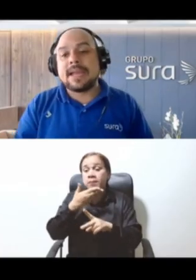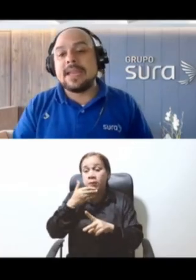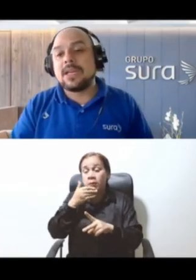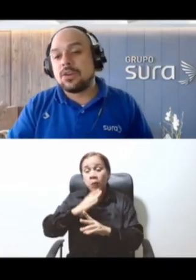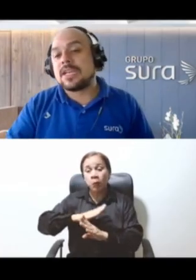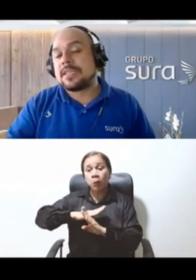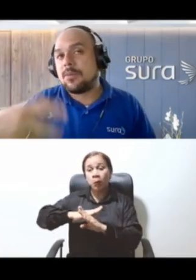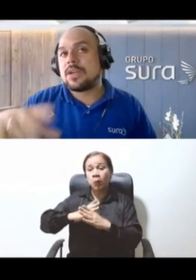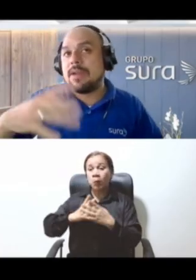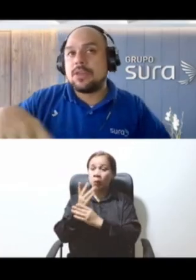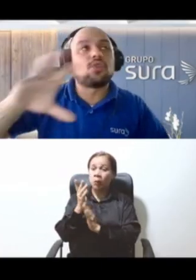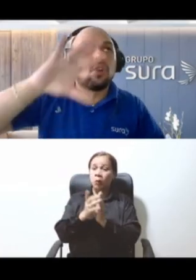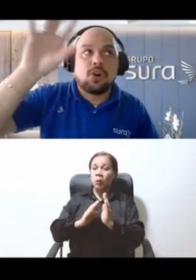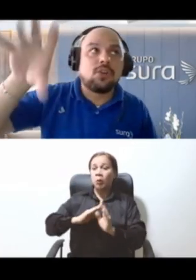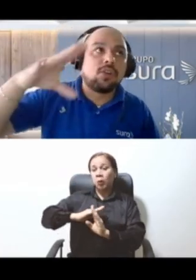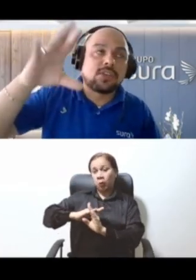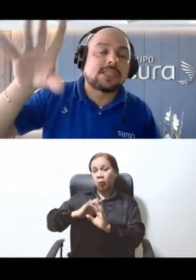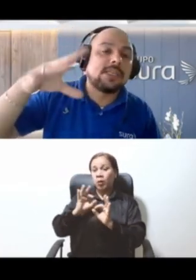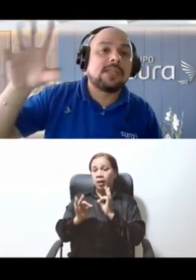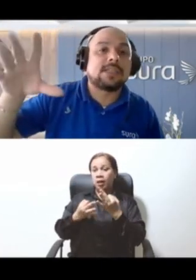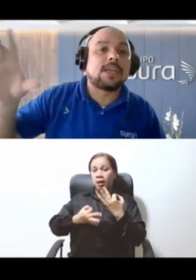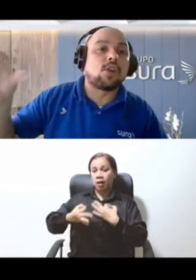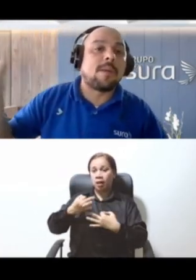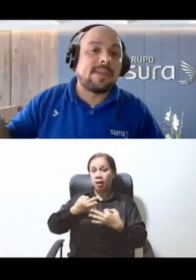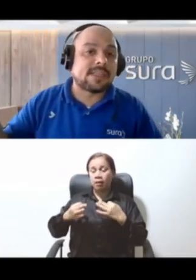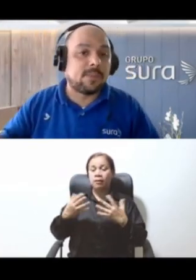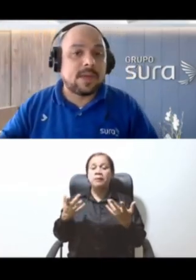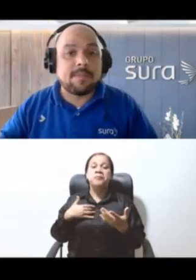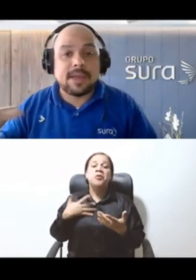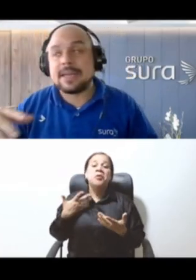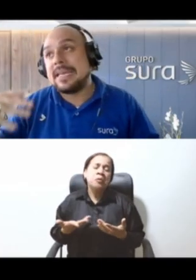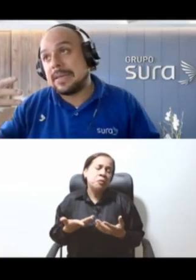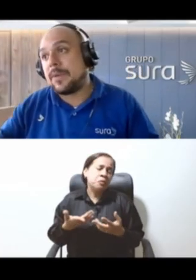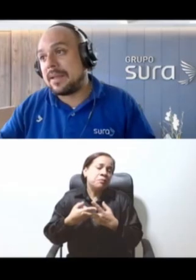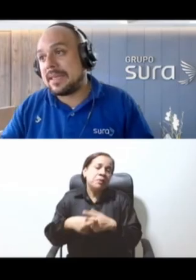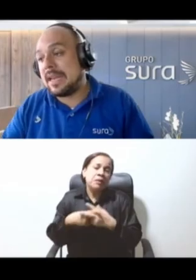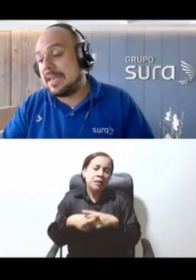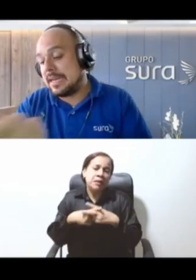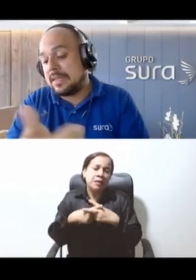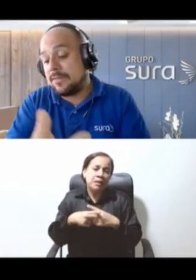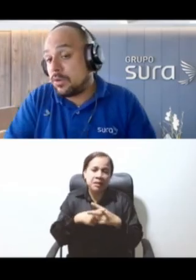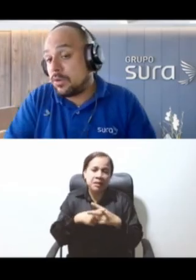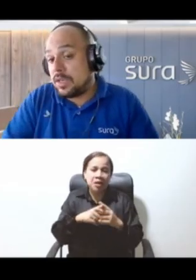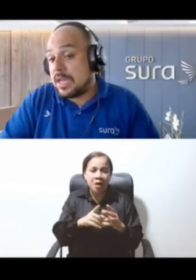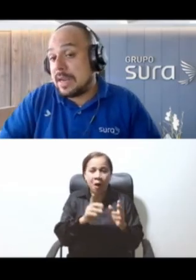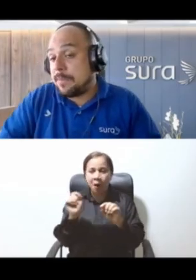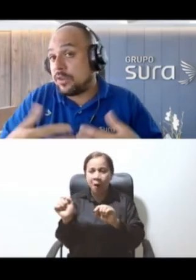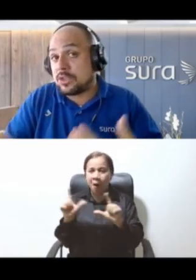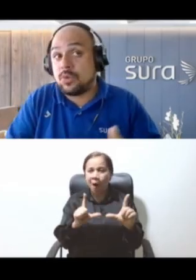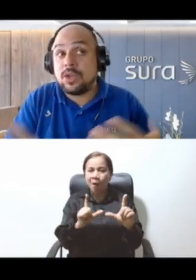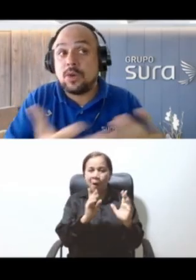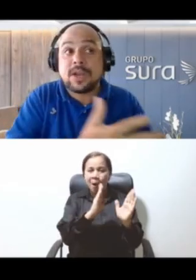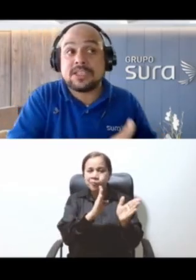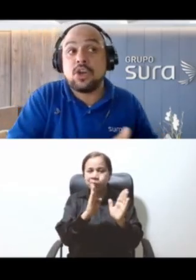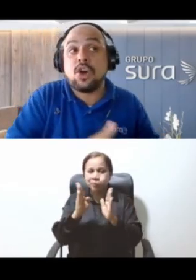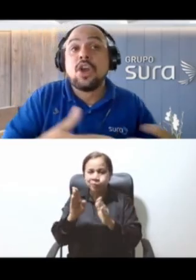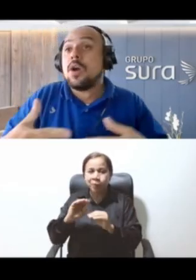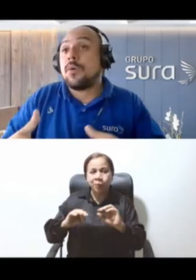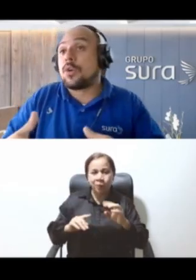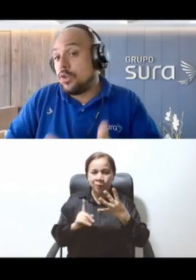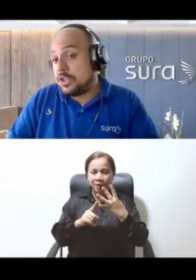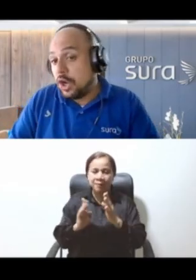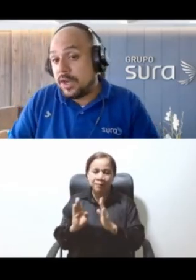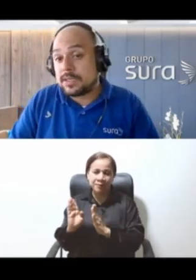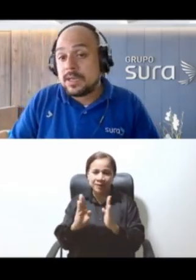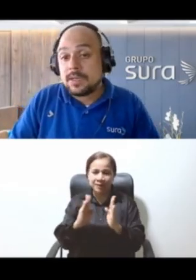bien. Mecánicos, ya estamos hablando, todos los accidentes que normalmente se pueden ver y se pueden materializar de forma cotidiana por descuido, por